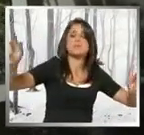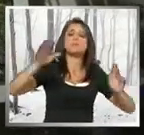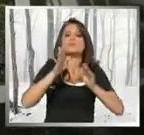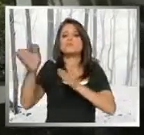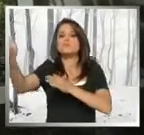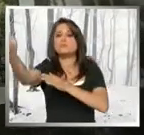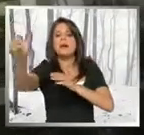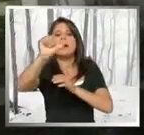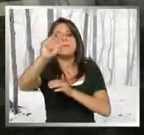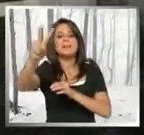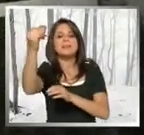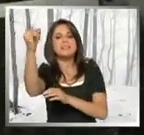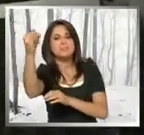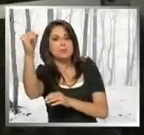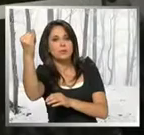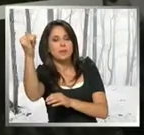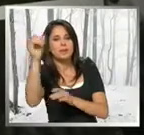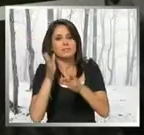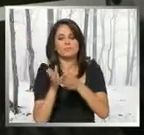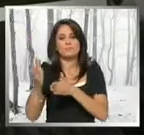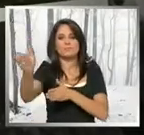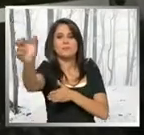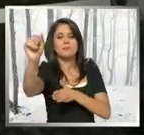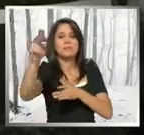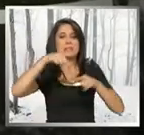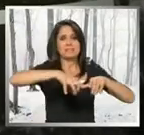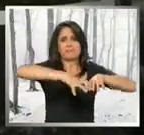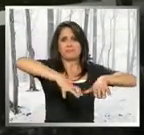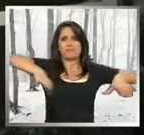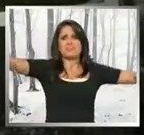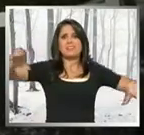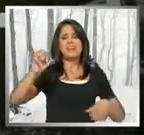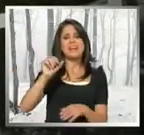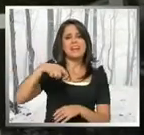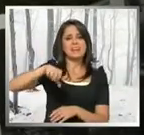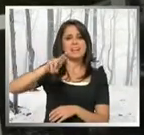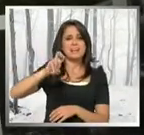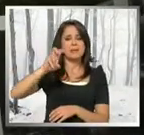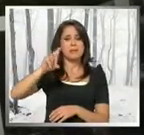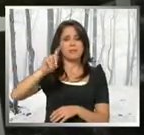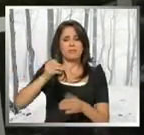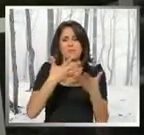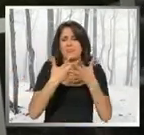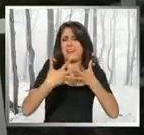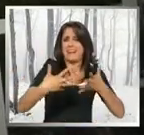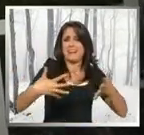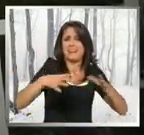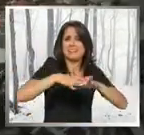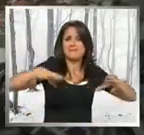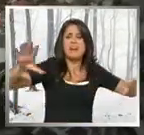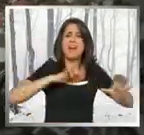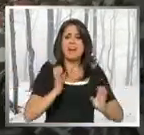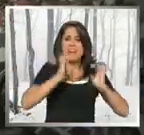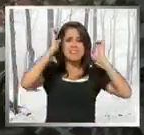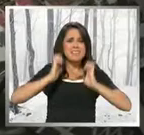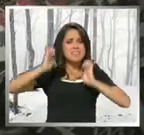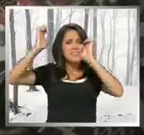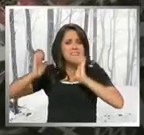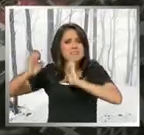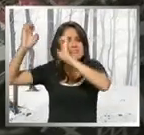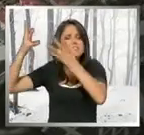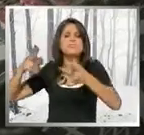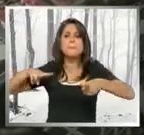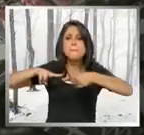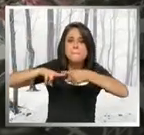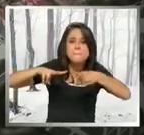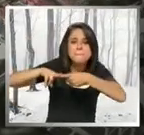Insurgentes. Precisamente. Avenida de los Insurgentes. La Avenida de los Insurgentes, que tiene a su lado enormes edificios, monumentos, parques